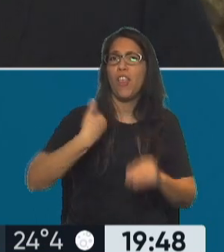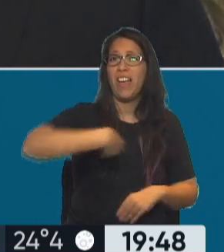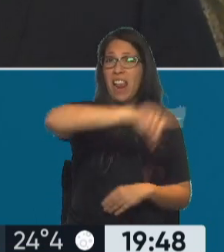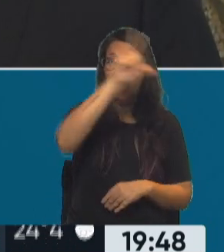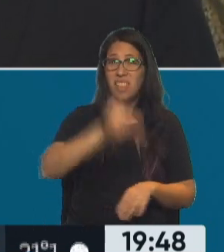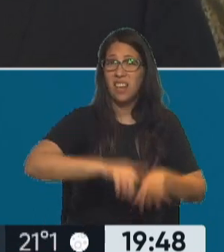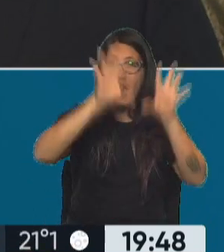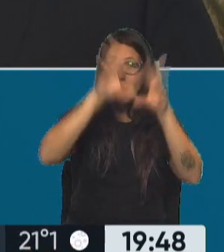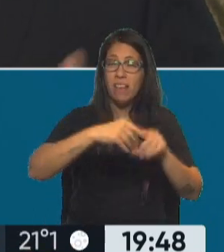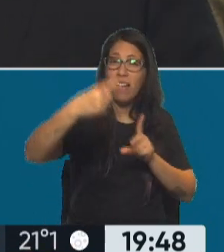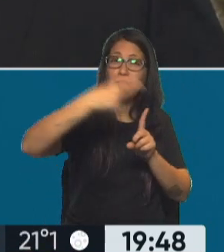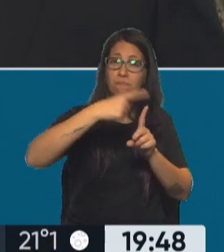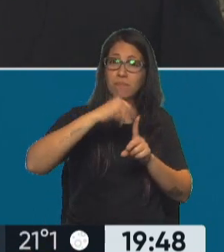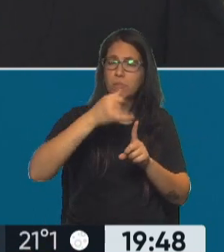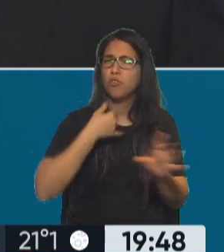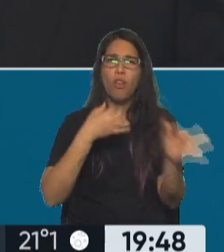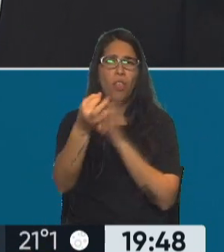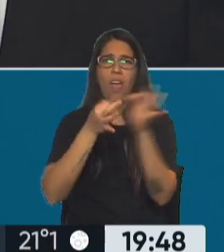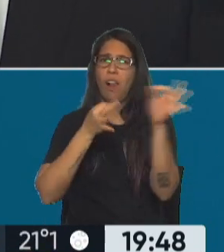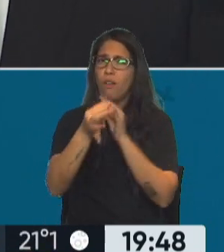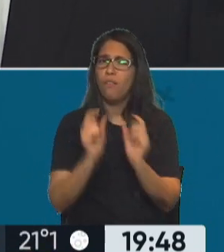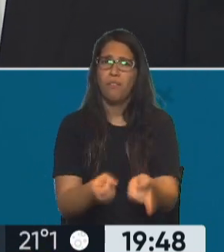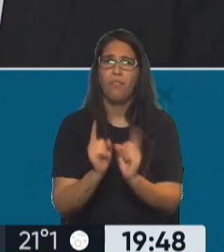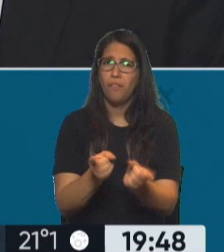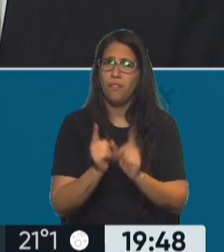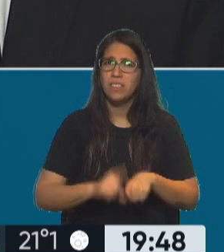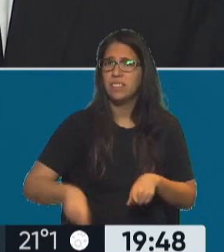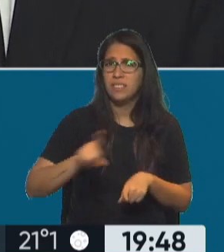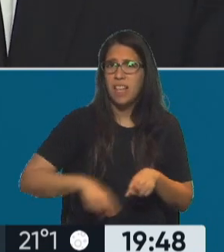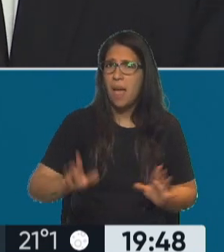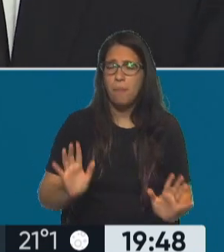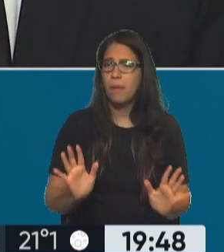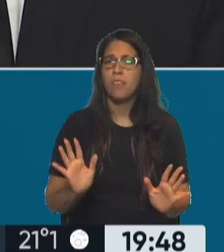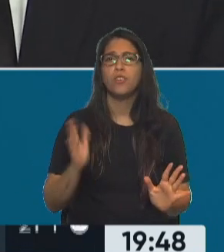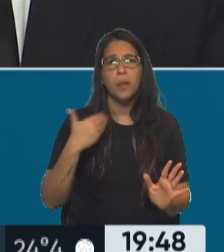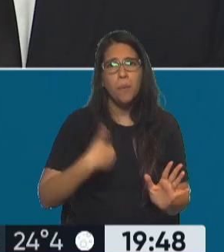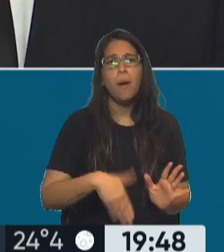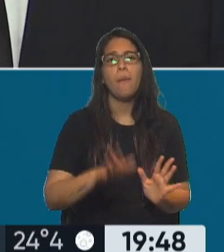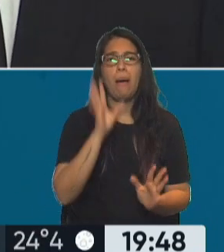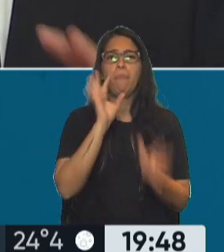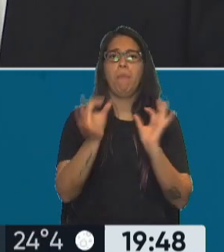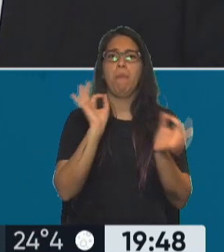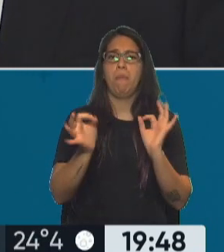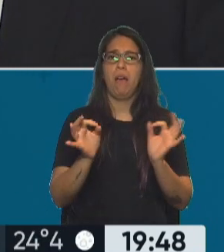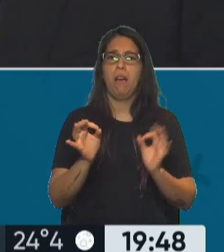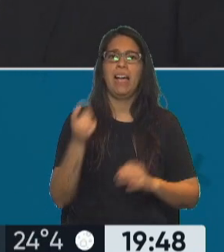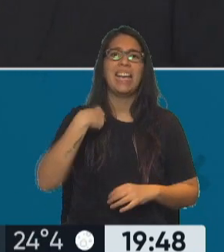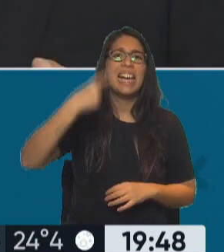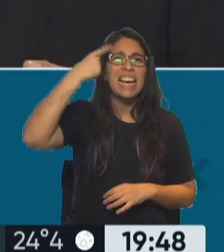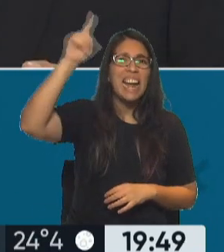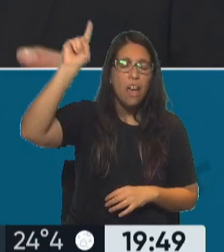país, pero tenemos diálogos permanentes y esto claramente se va a ir notando. Lo que yo creo